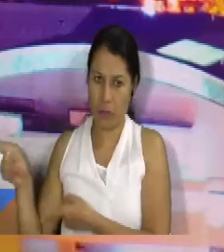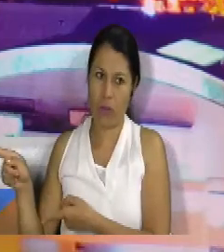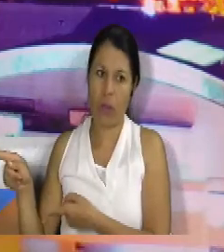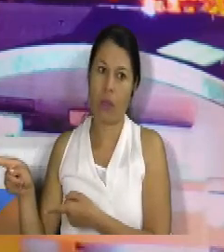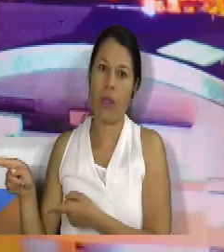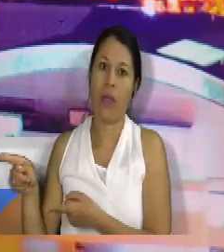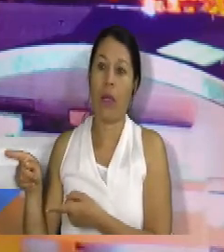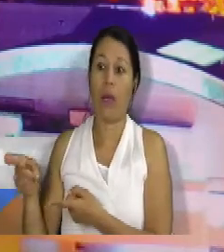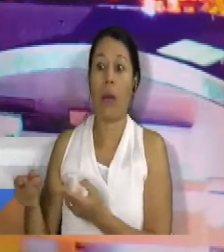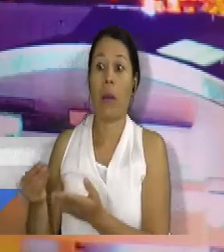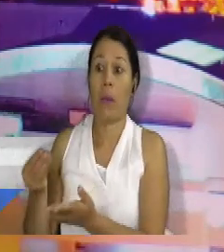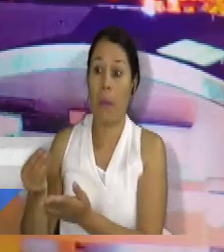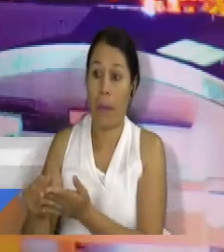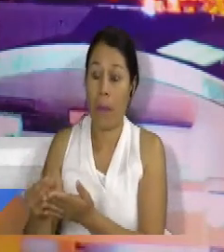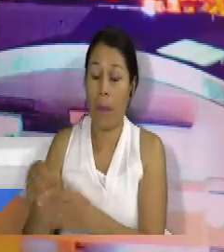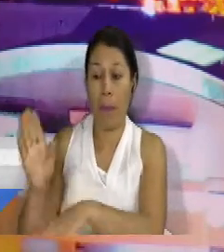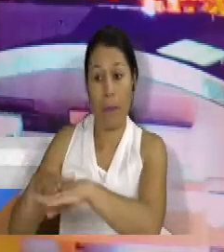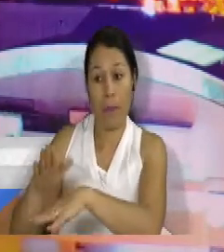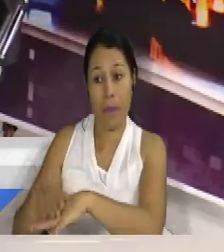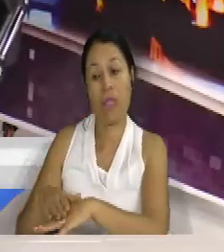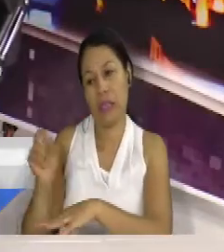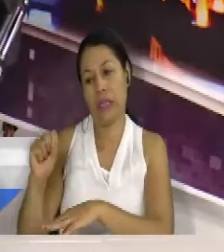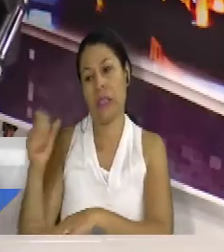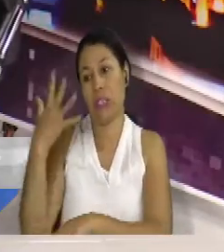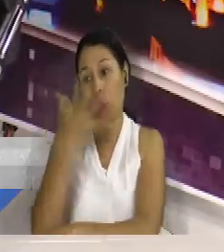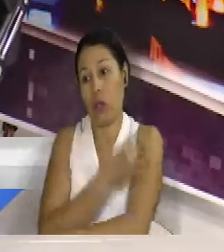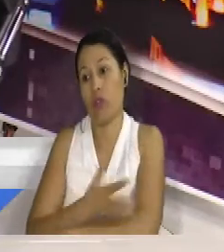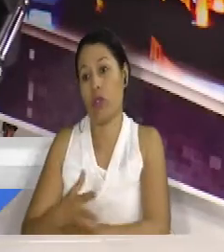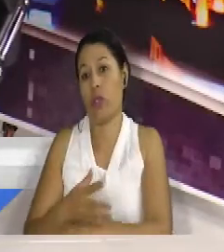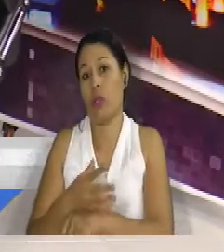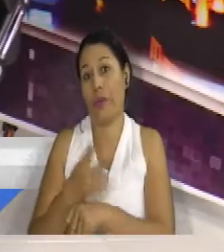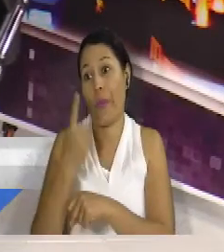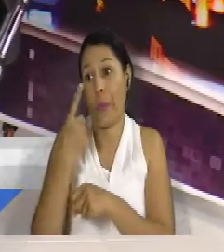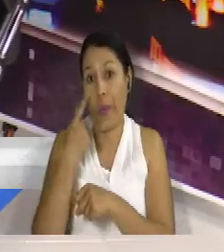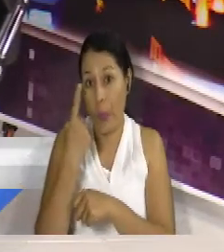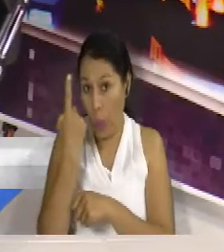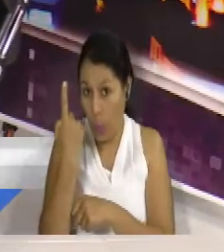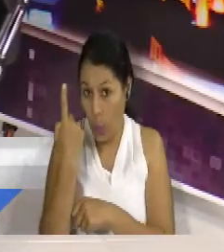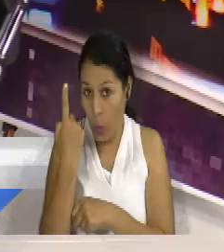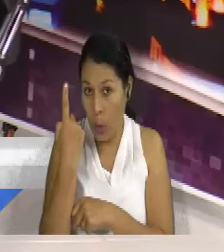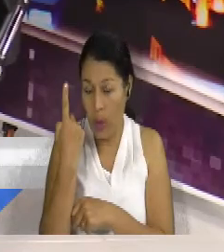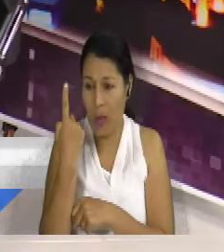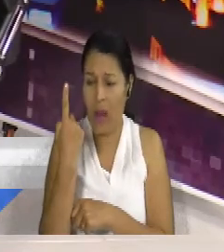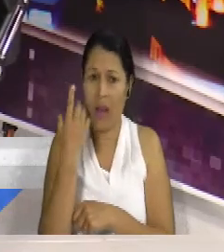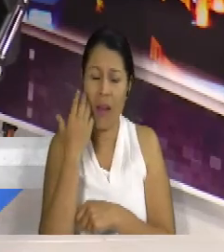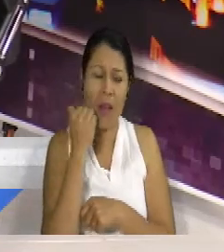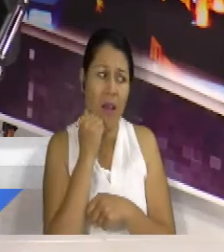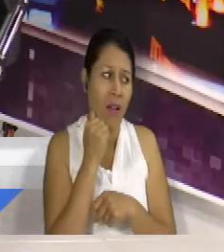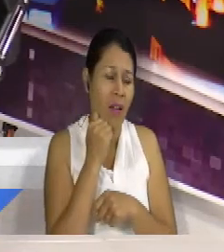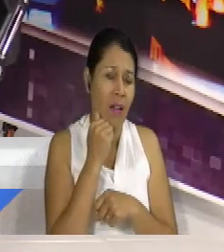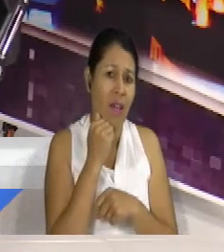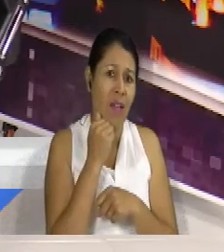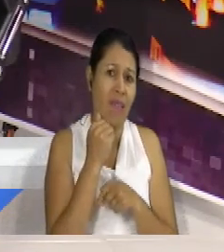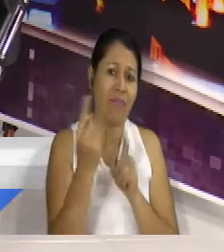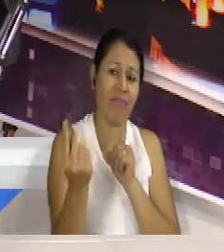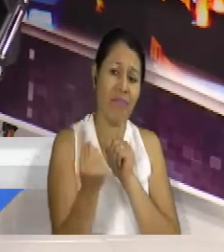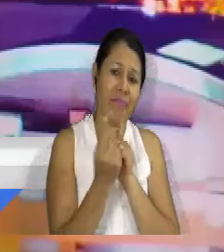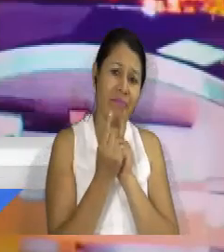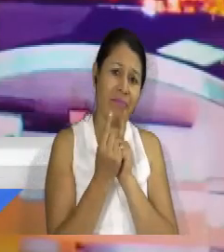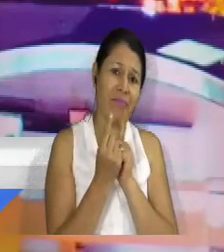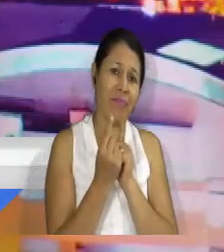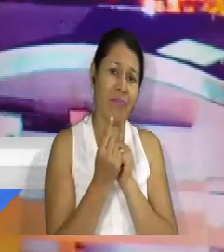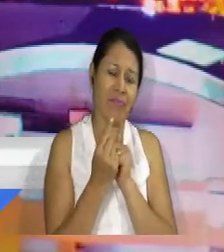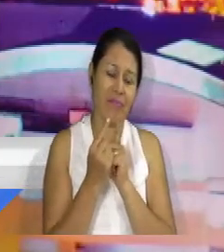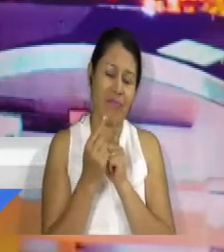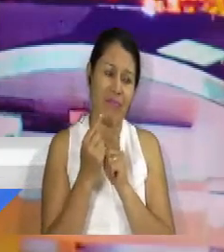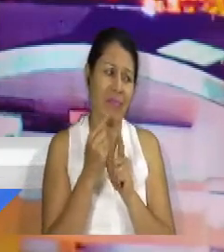pero un solo ojo. Nos fuimos de para atrás, ya se fue de para atrás, llegó llorando a decirme, Francia, a decirme que no,